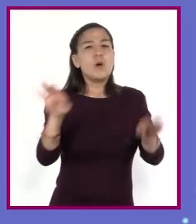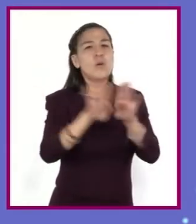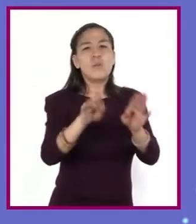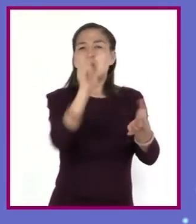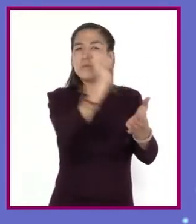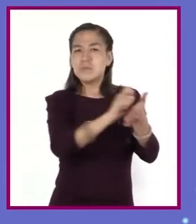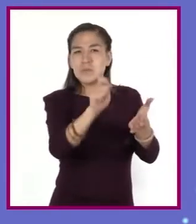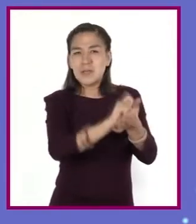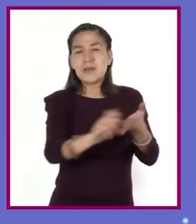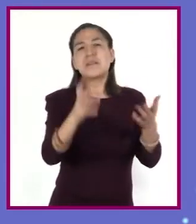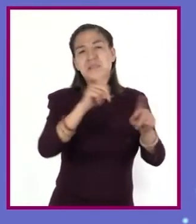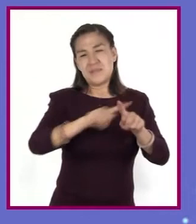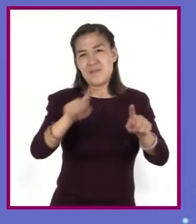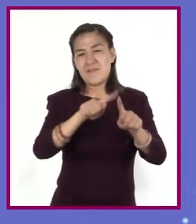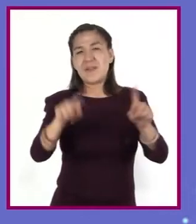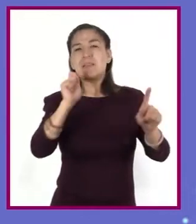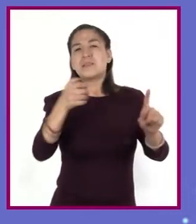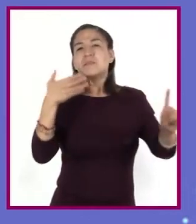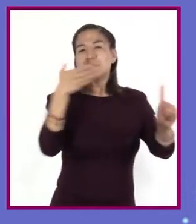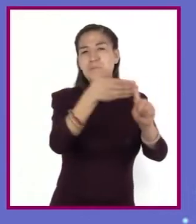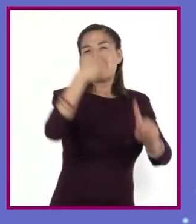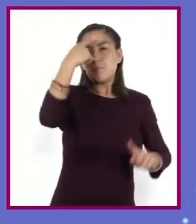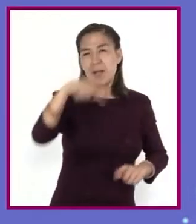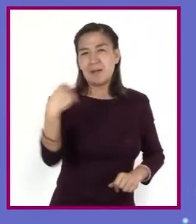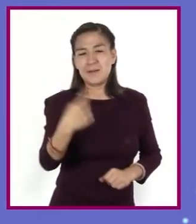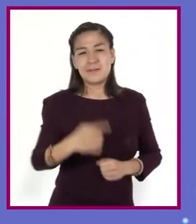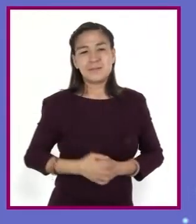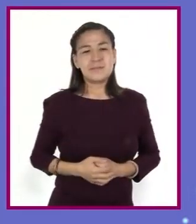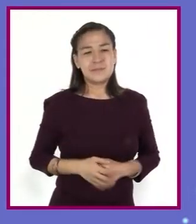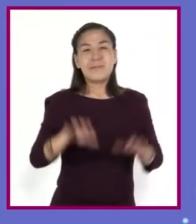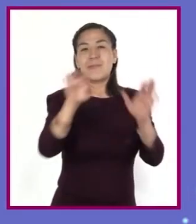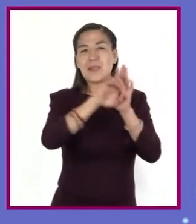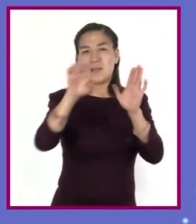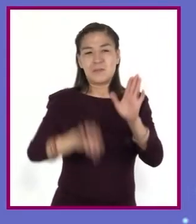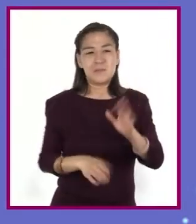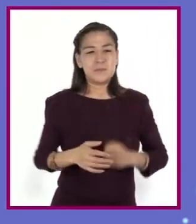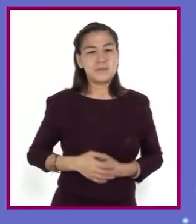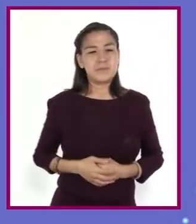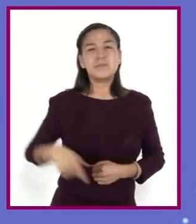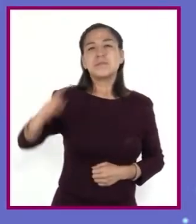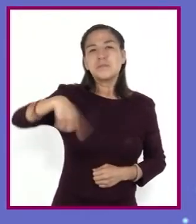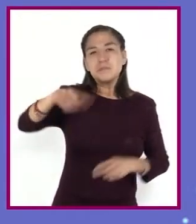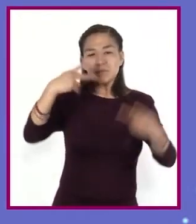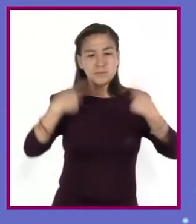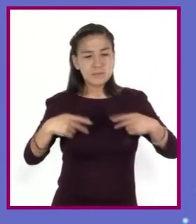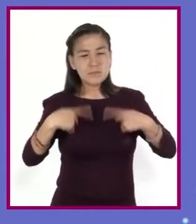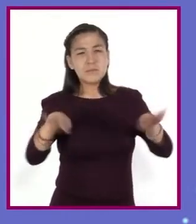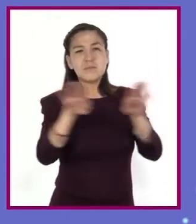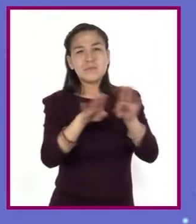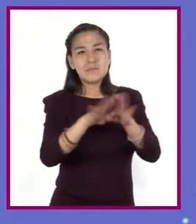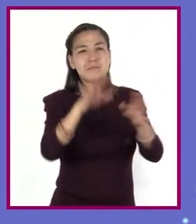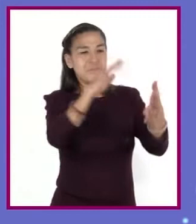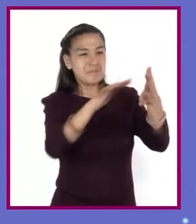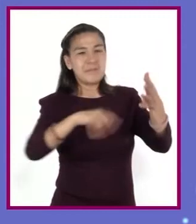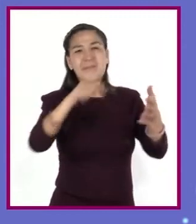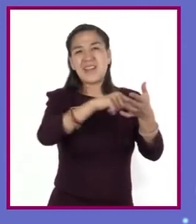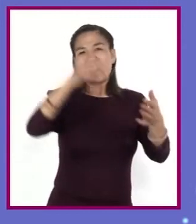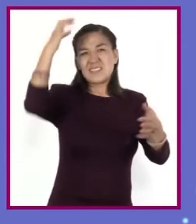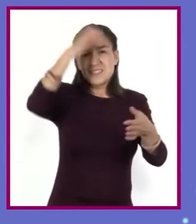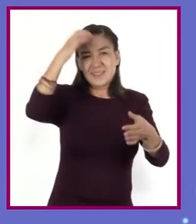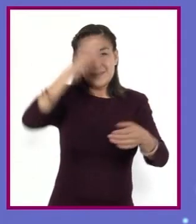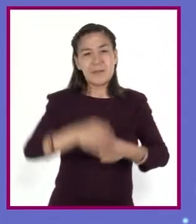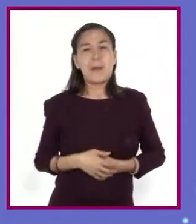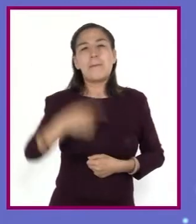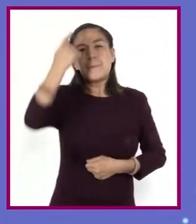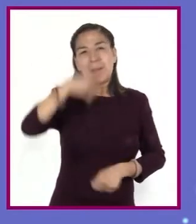con diferentes objetivos. Por ejemplo, para introducir al lector en un artículo científico, para comprender mejor